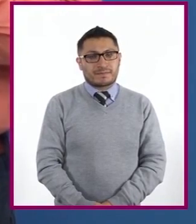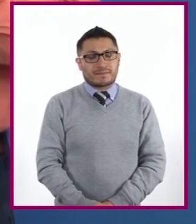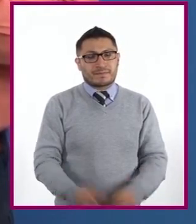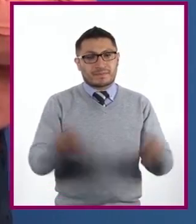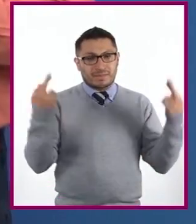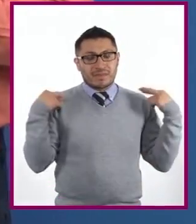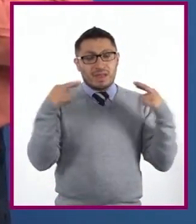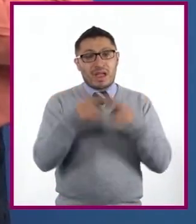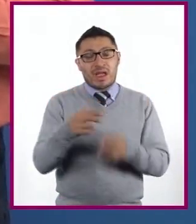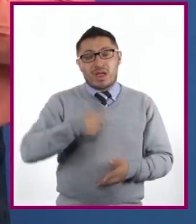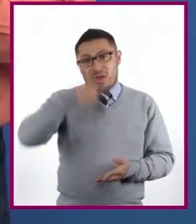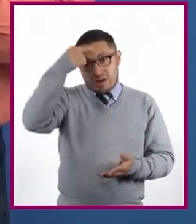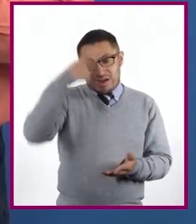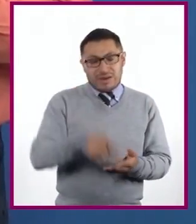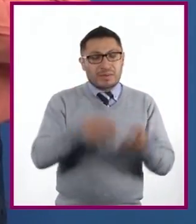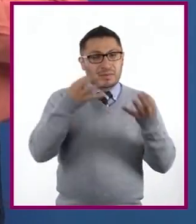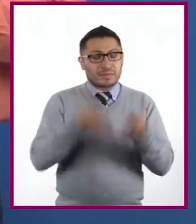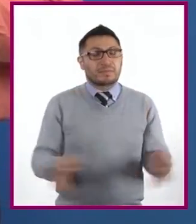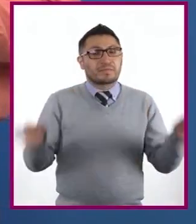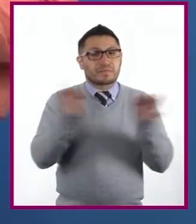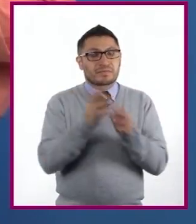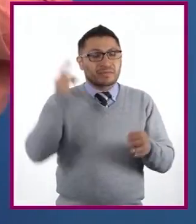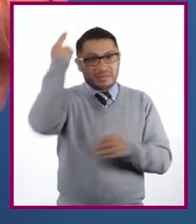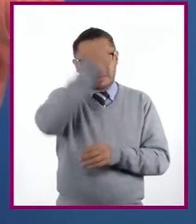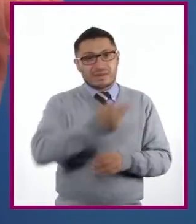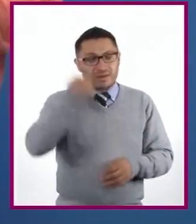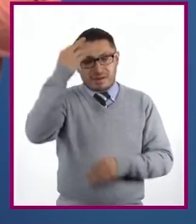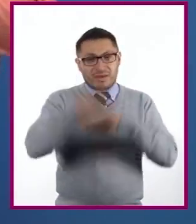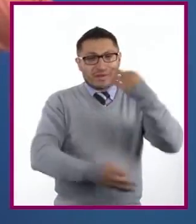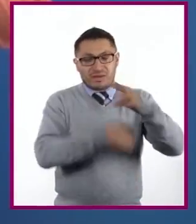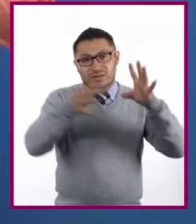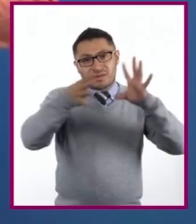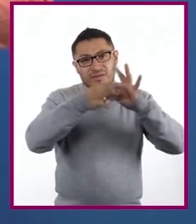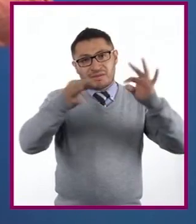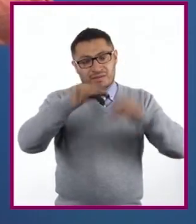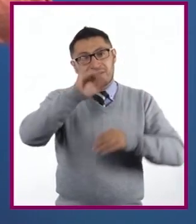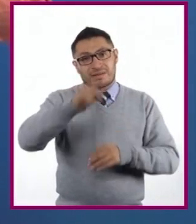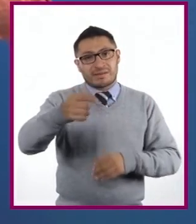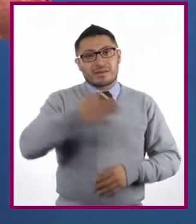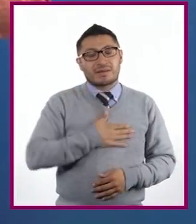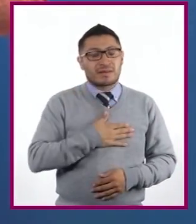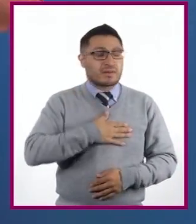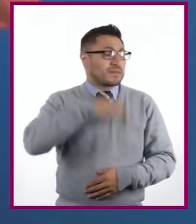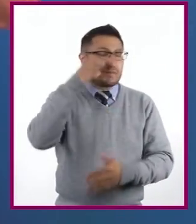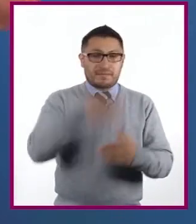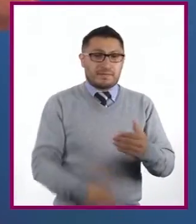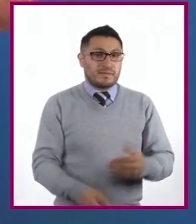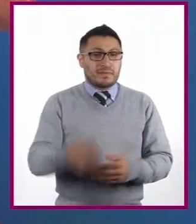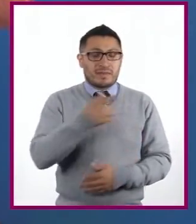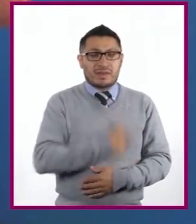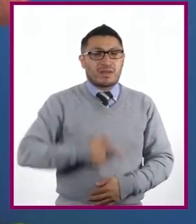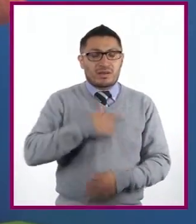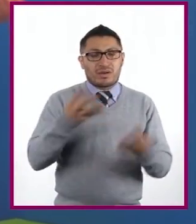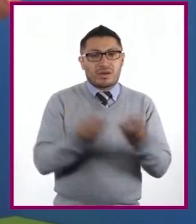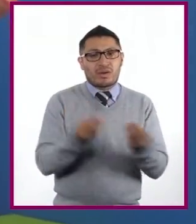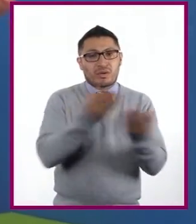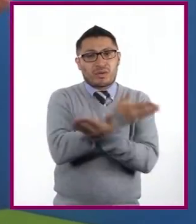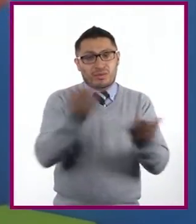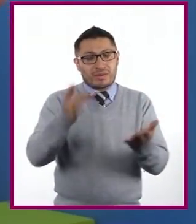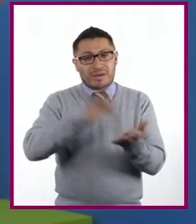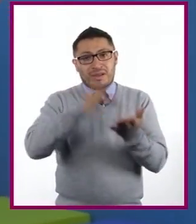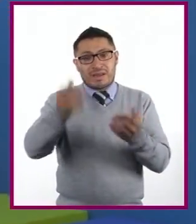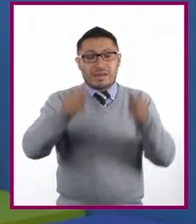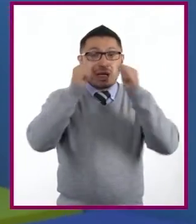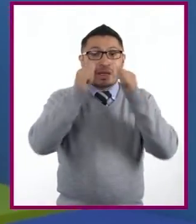Maestro, me parece que ese fue un gran repaso de todo lo que hablamos. Así es. Por mi parte, eso es todo. Fue un placer acompañarlos. Gracias